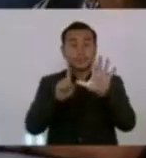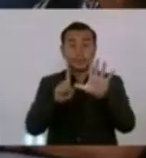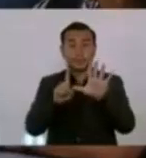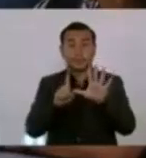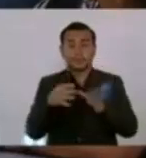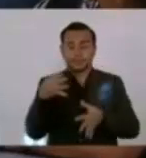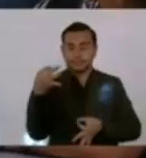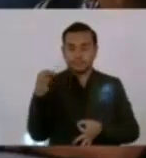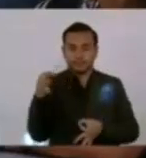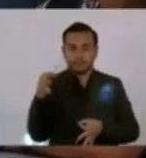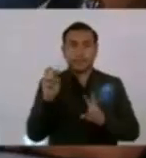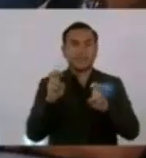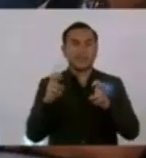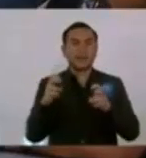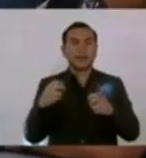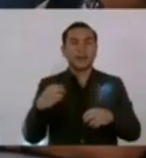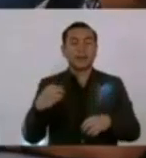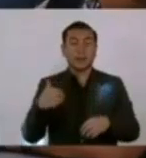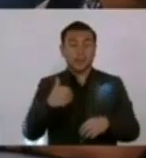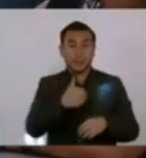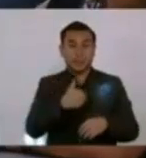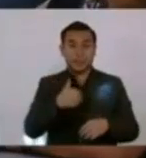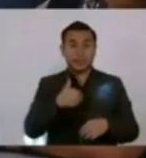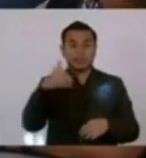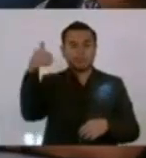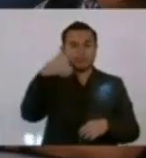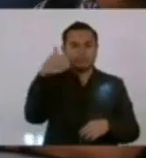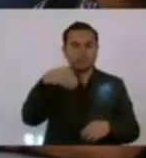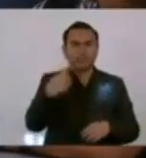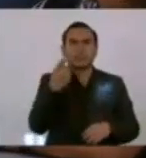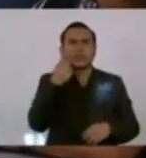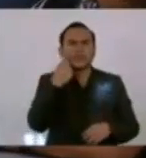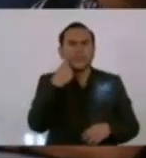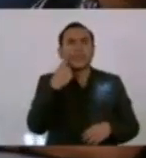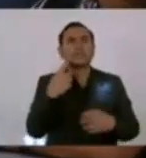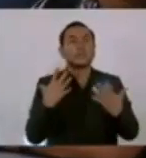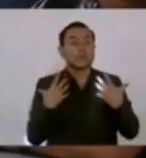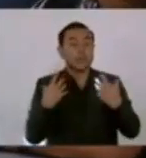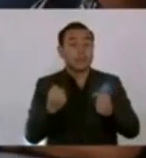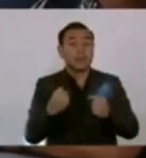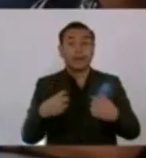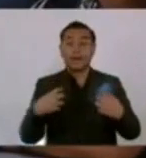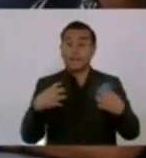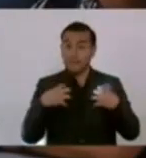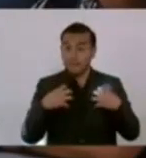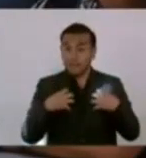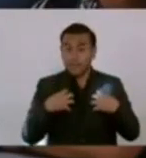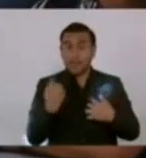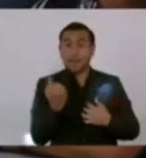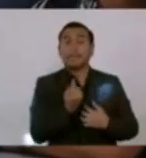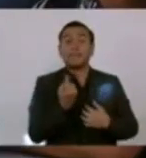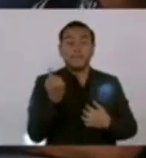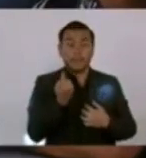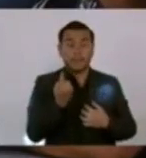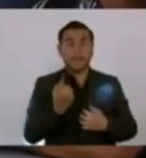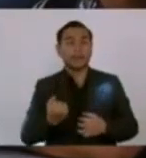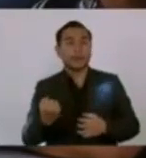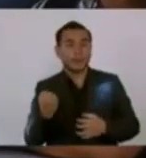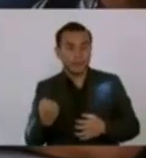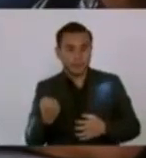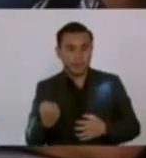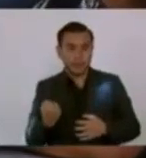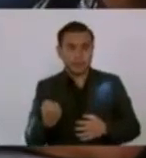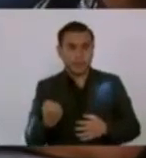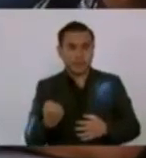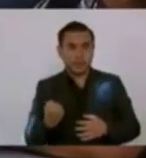Estado en el ramo de educación, conforme a sus competencias, a fin de proteger la salud y vida de nuestros estudiantes, deberá decretar